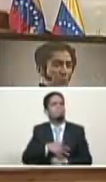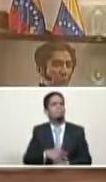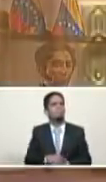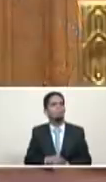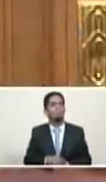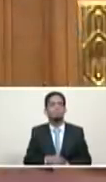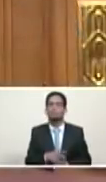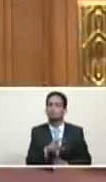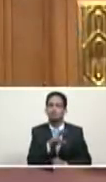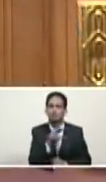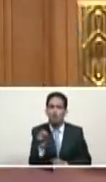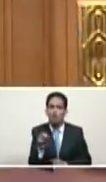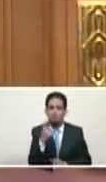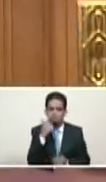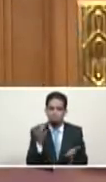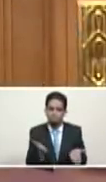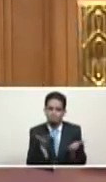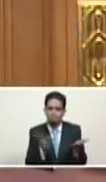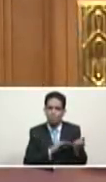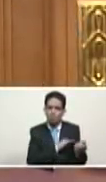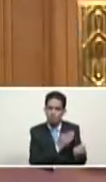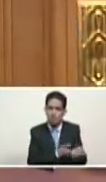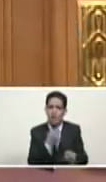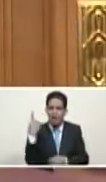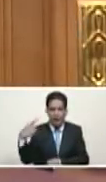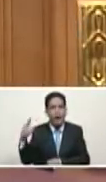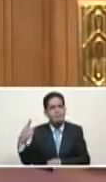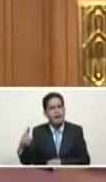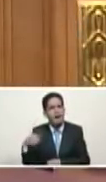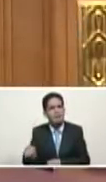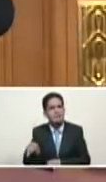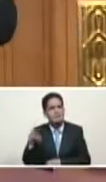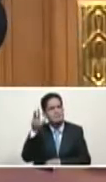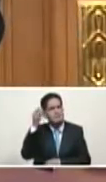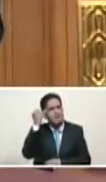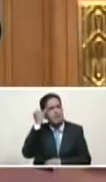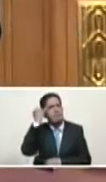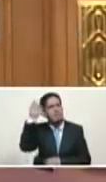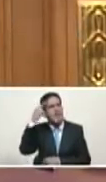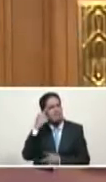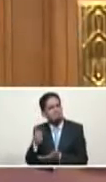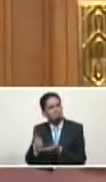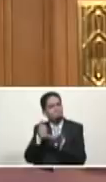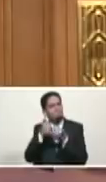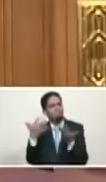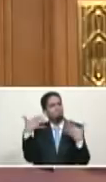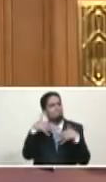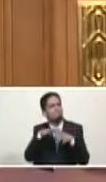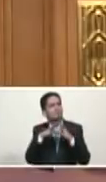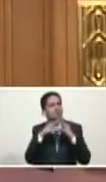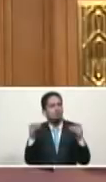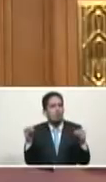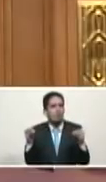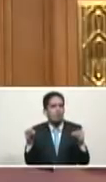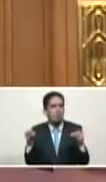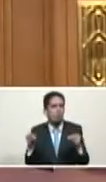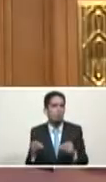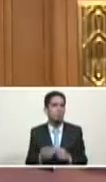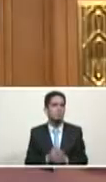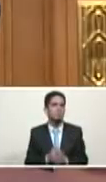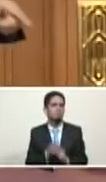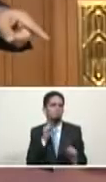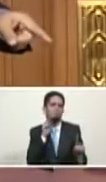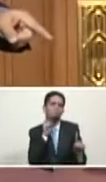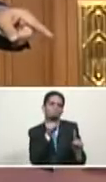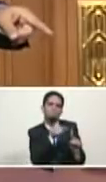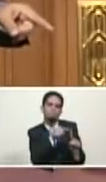No, vamos a fortalecer, hay nuevas ideas que va a integrar todo lo que tenemos en función de